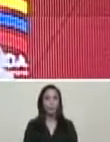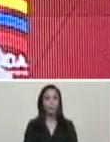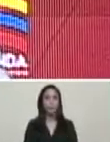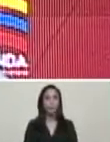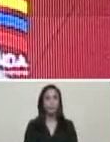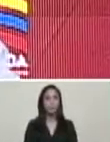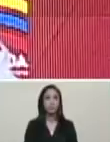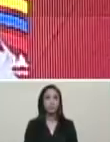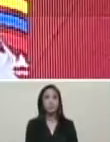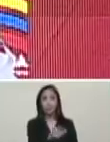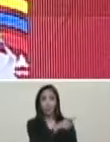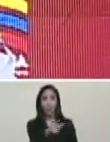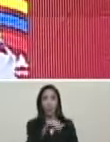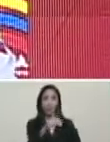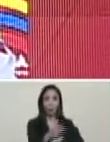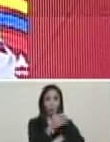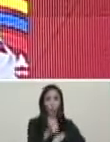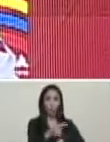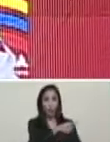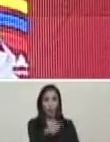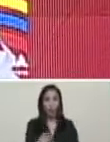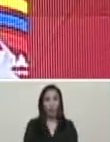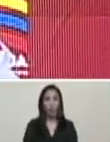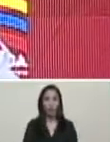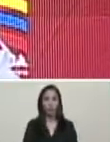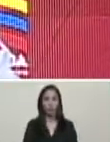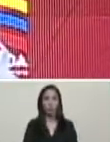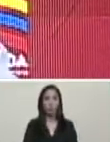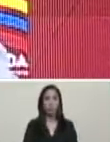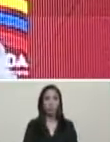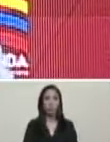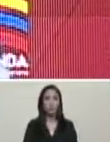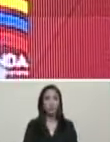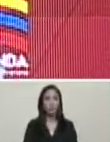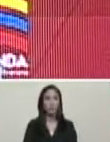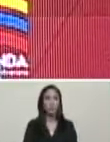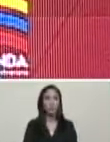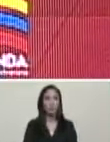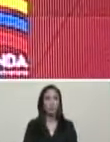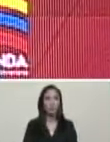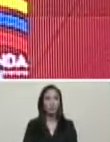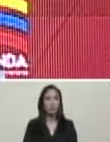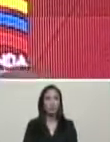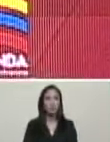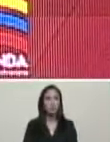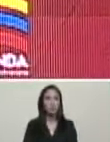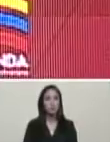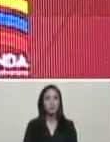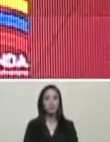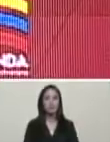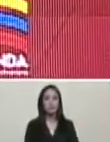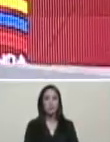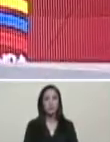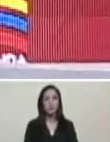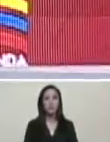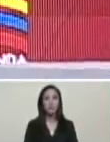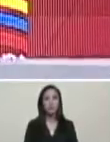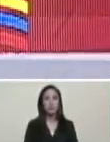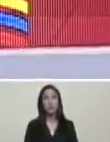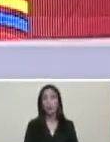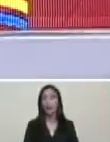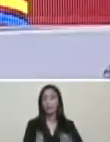pueblo venezolano ellos. En su inmadurez, en su insensatez, en su antivenezolanismo. Primer